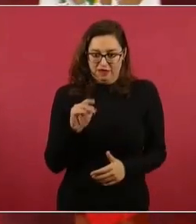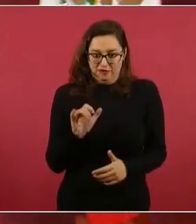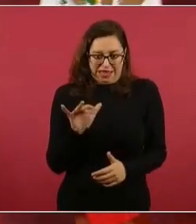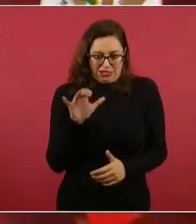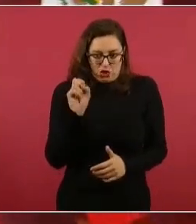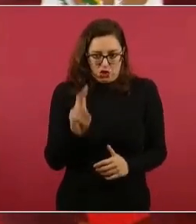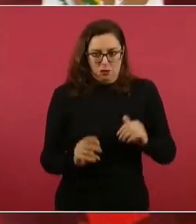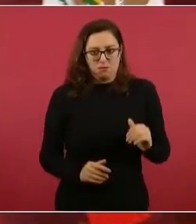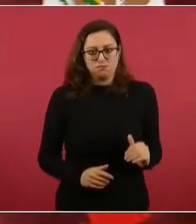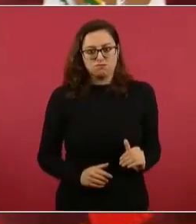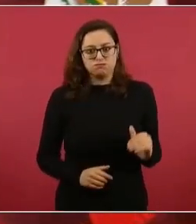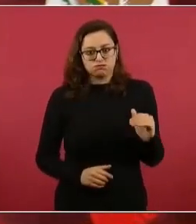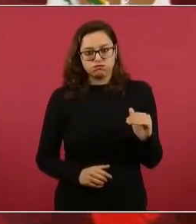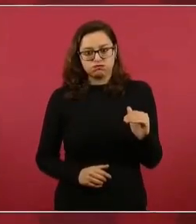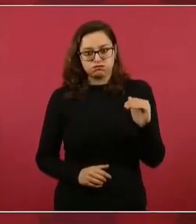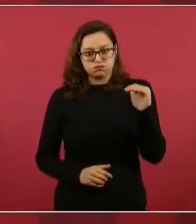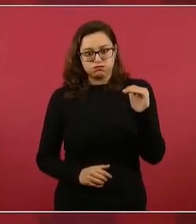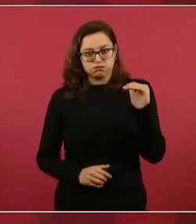para no